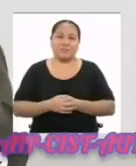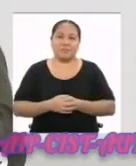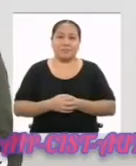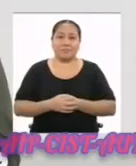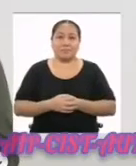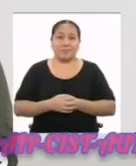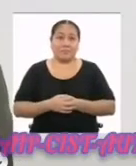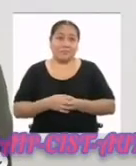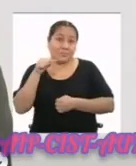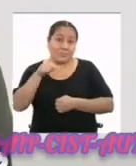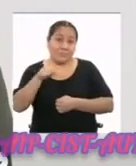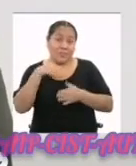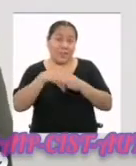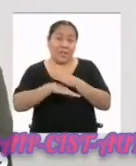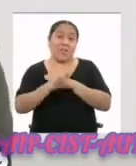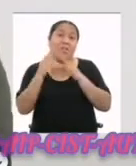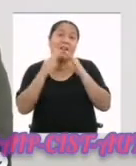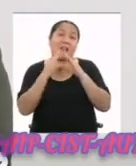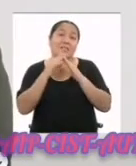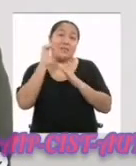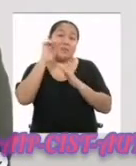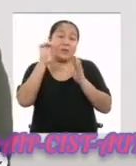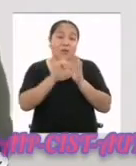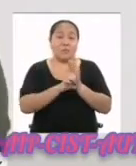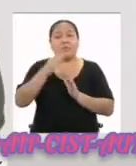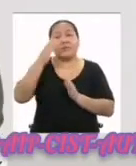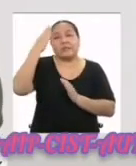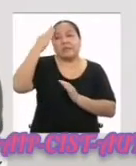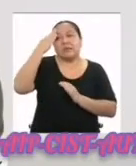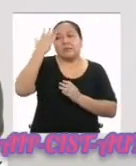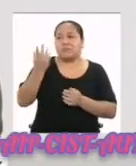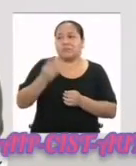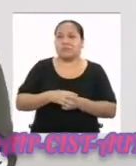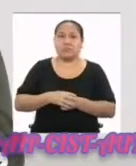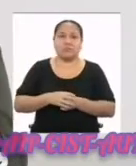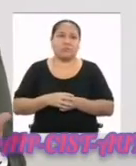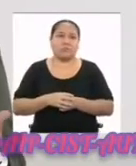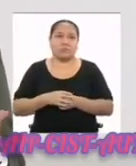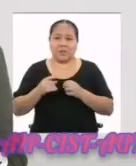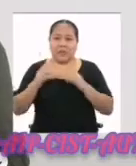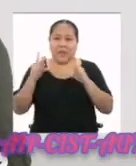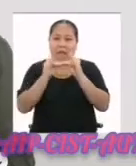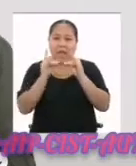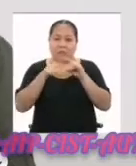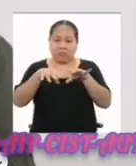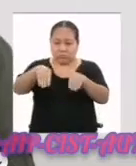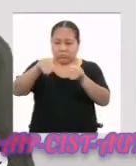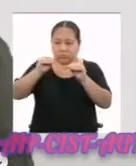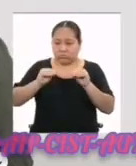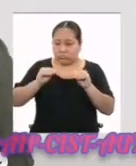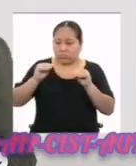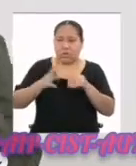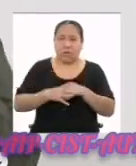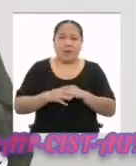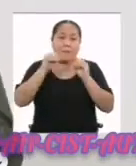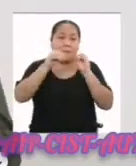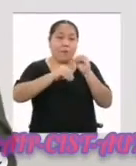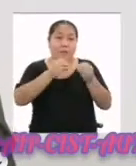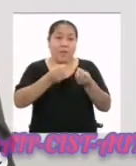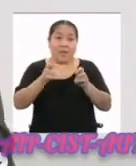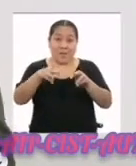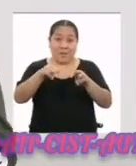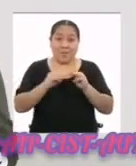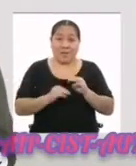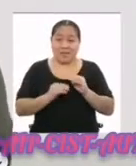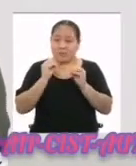nuestros propios hogares, por ejemplo, sabemos que debemos tender nuestras camas, poner la mesa, ordenar